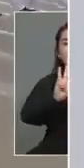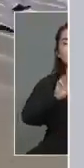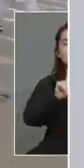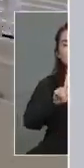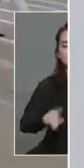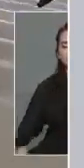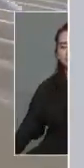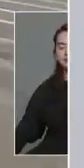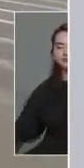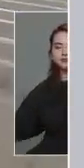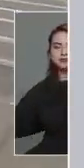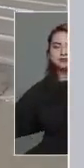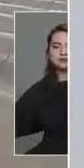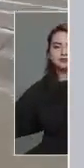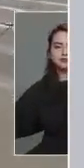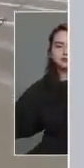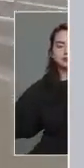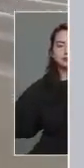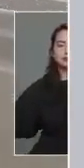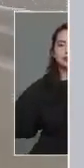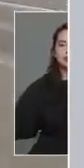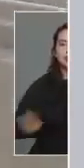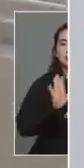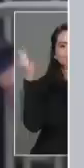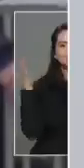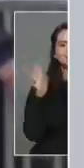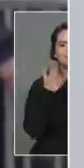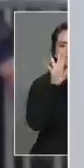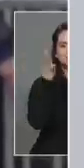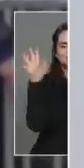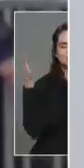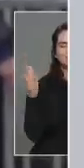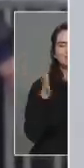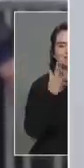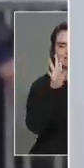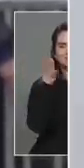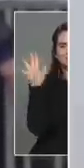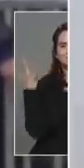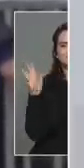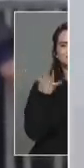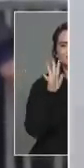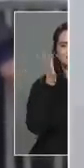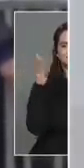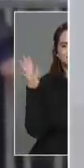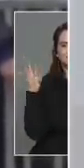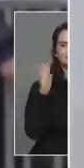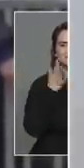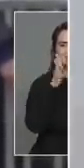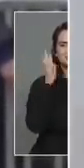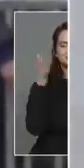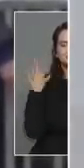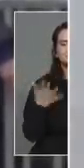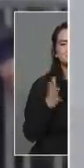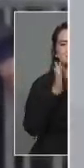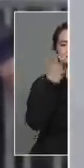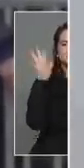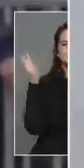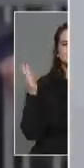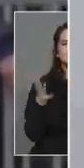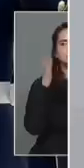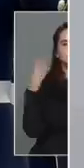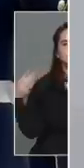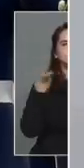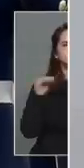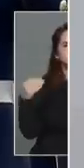respeto a los derechos humanos, el combate al cambio climático, la agenda de género, etcétera, son también prioridades de nuestro país y, por lo tanto, todo lo que sean